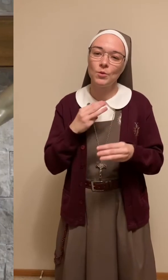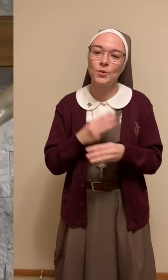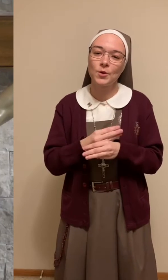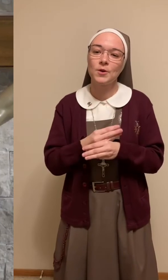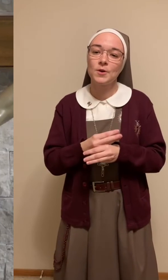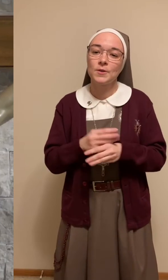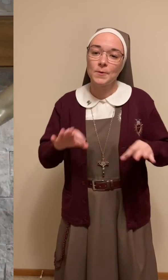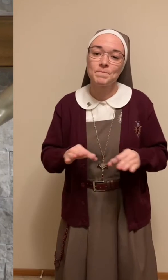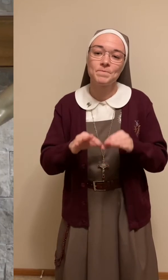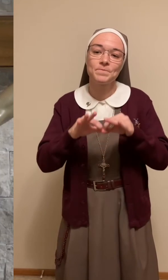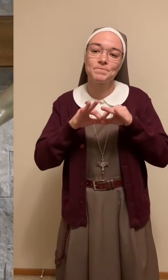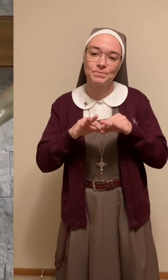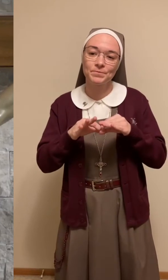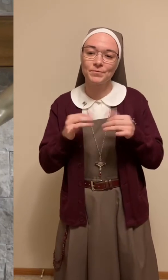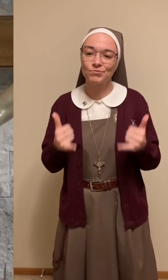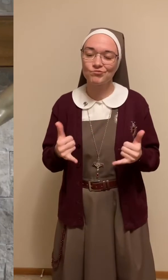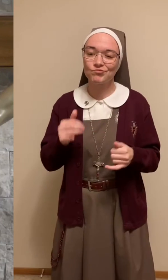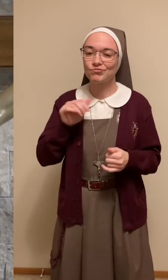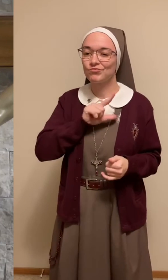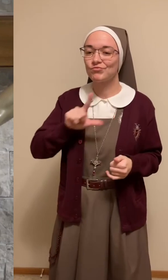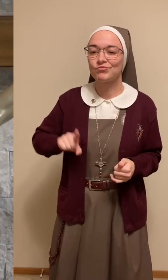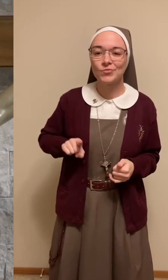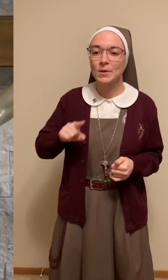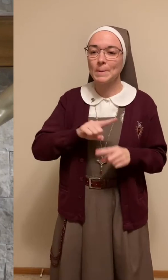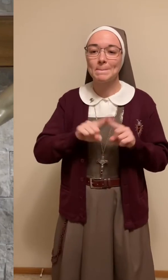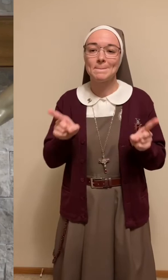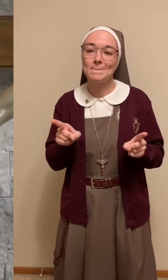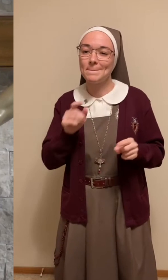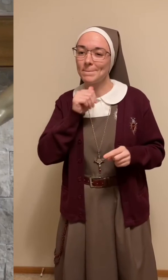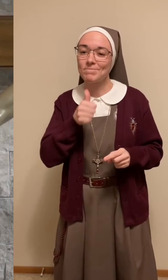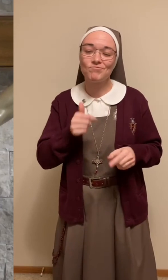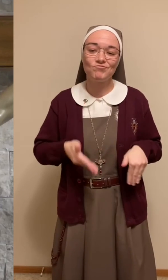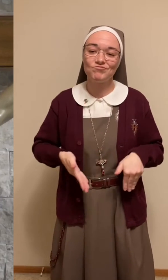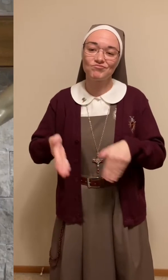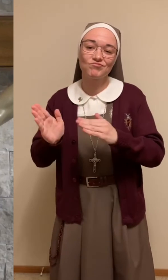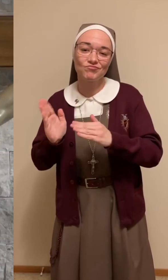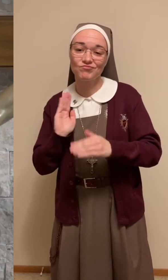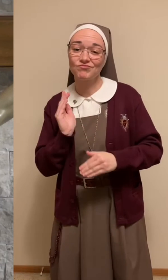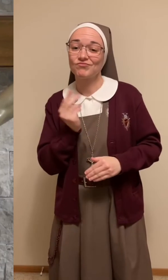pero no nos dejes en él y que nosotros tampoco